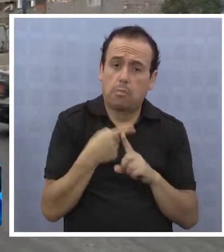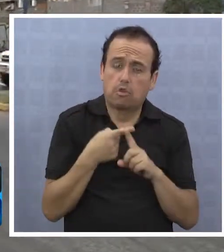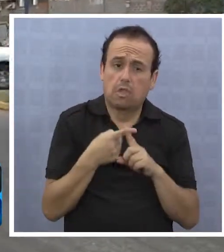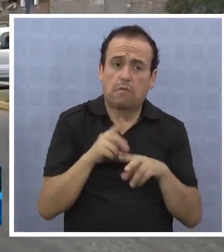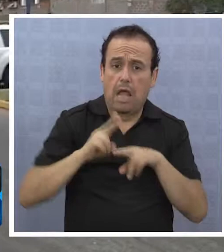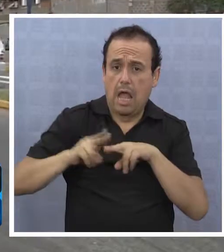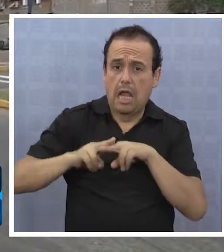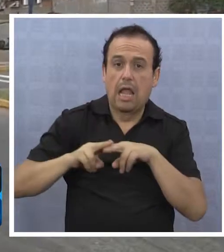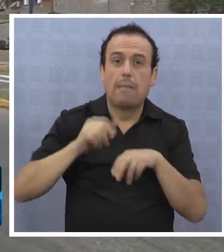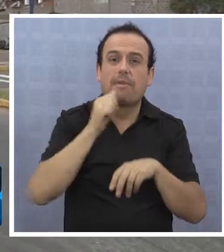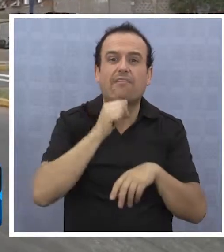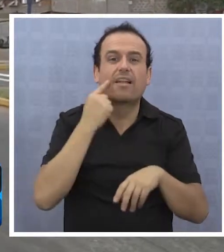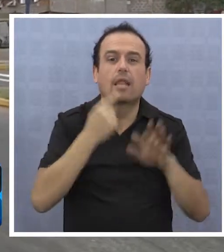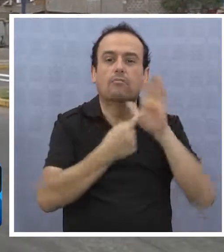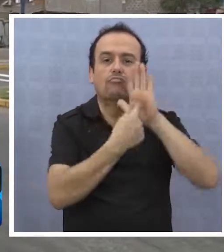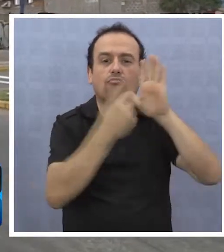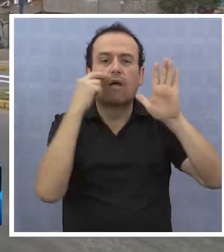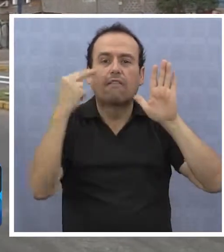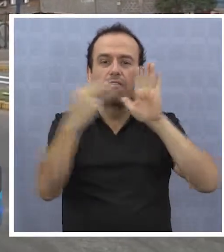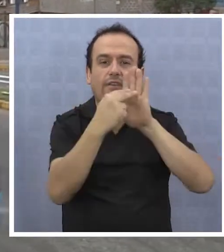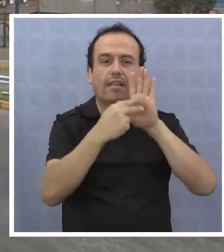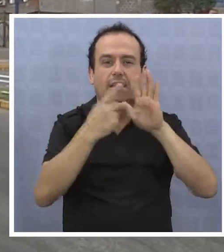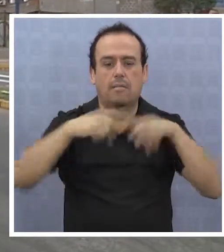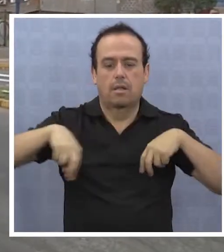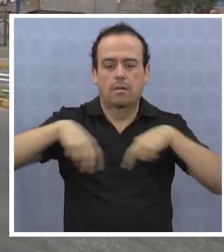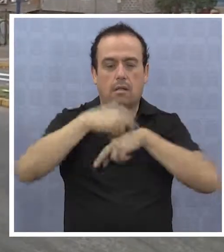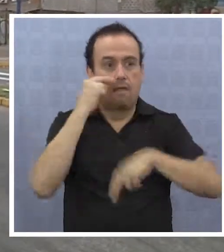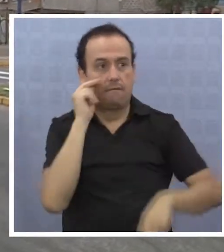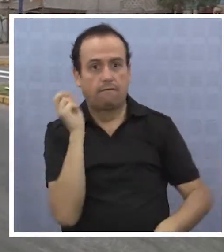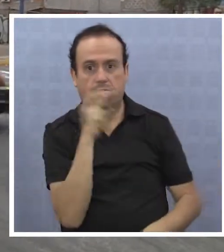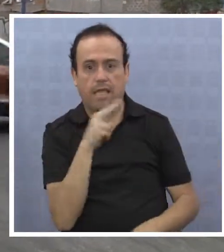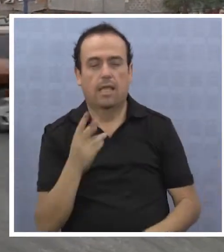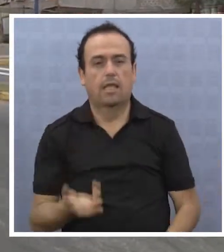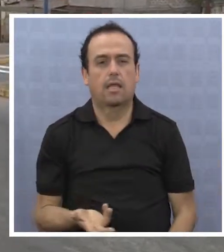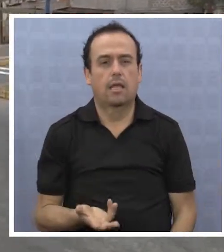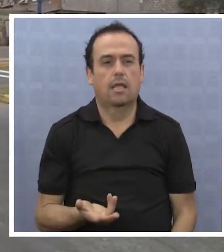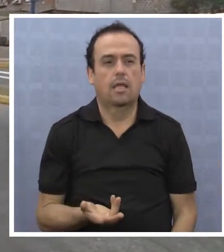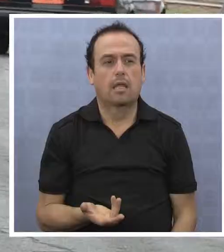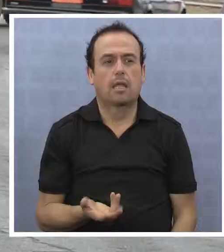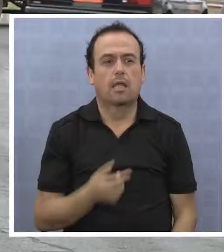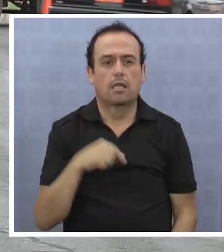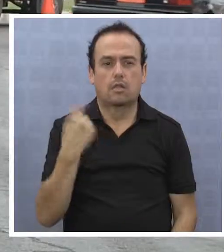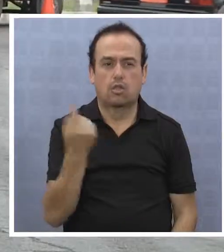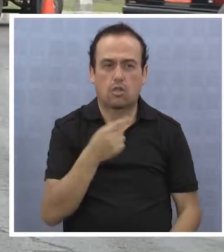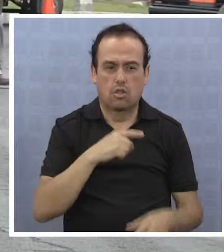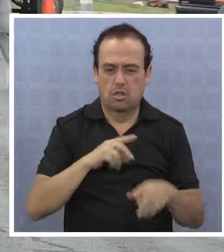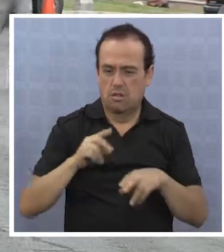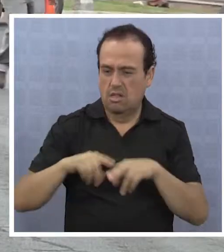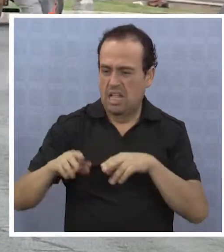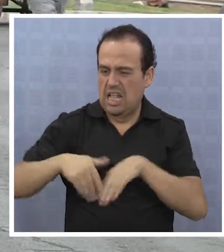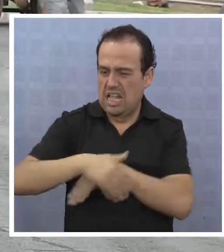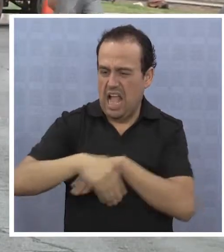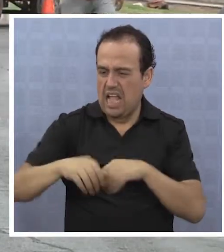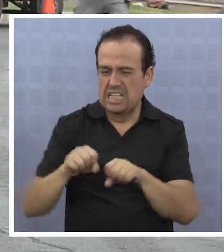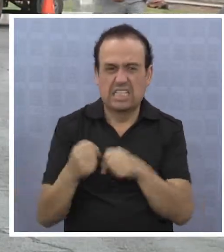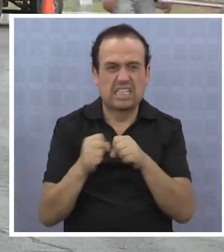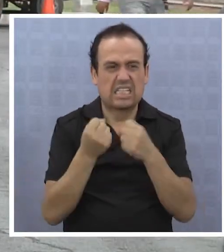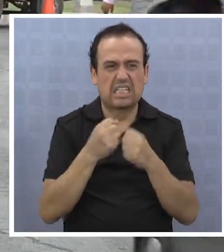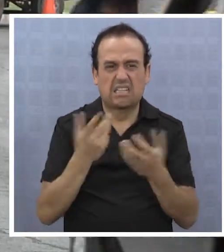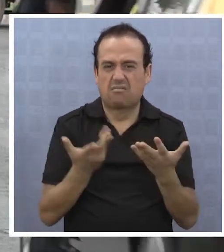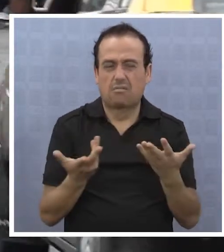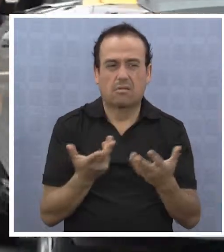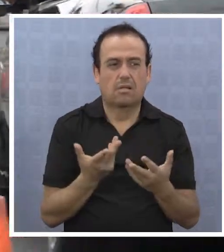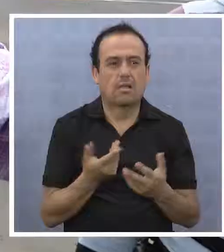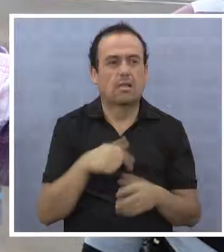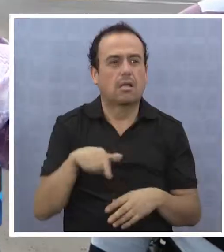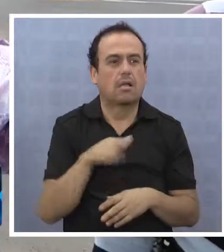creo que hace falta más señalización para los peatones. Veo que está toda la acera hecho pedazos. Más arriba está peor. Dejaron muy